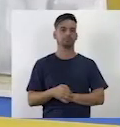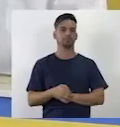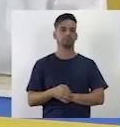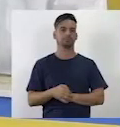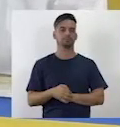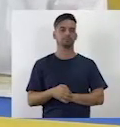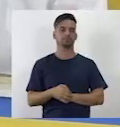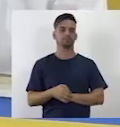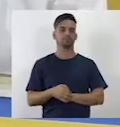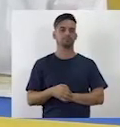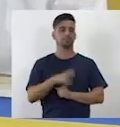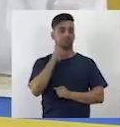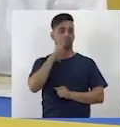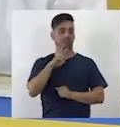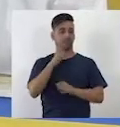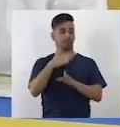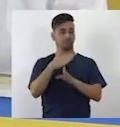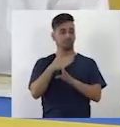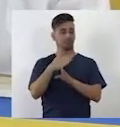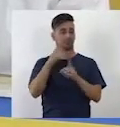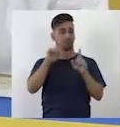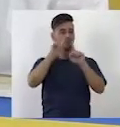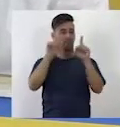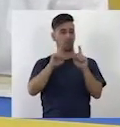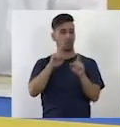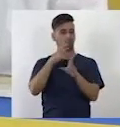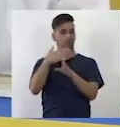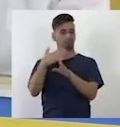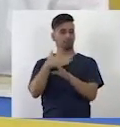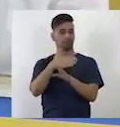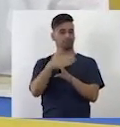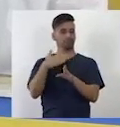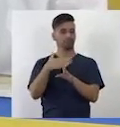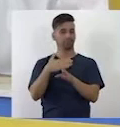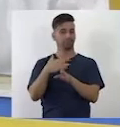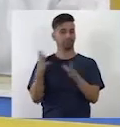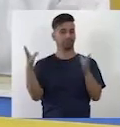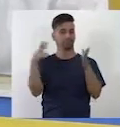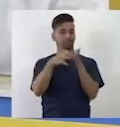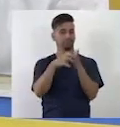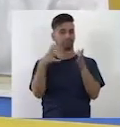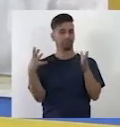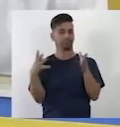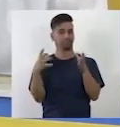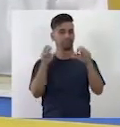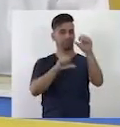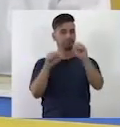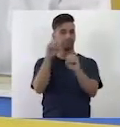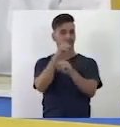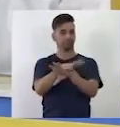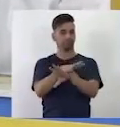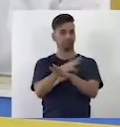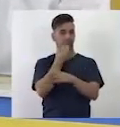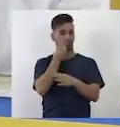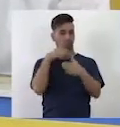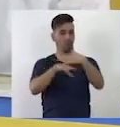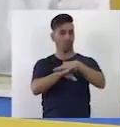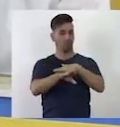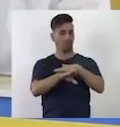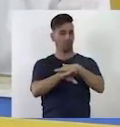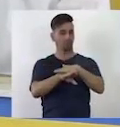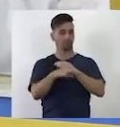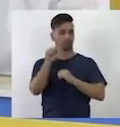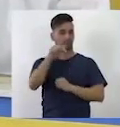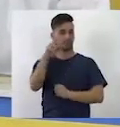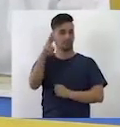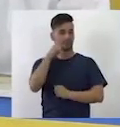o sea hay varias formas de preguntar fish reaccionará reducirá se oxidará se podrá guardar un recipiente las